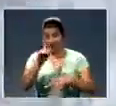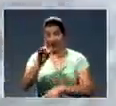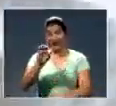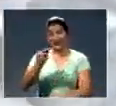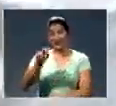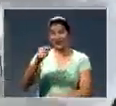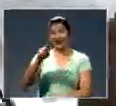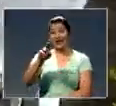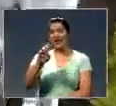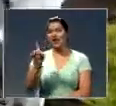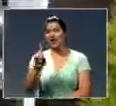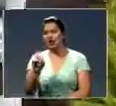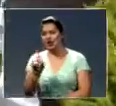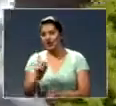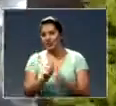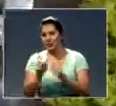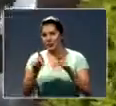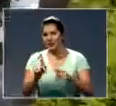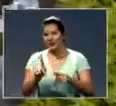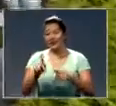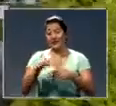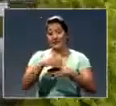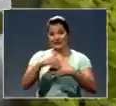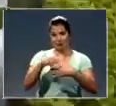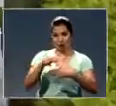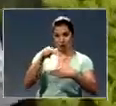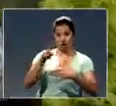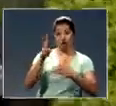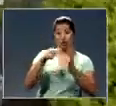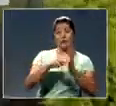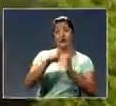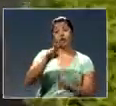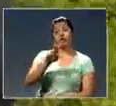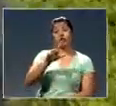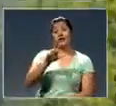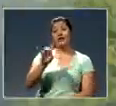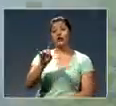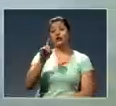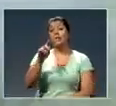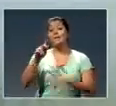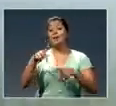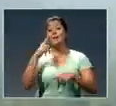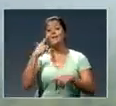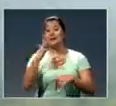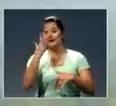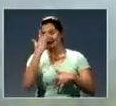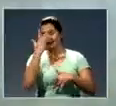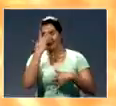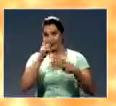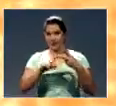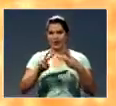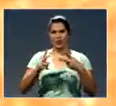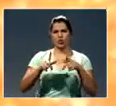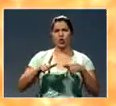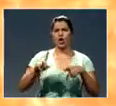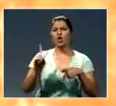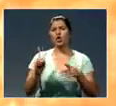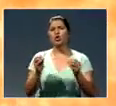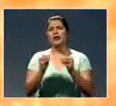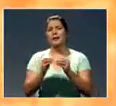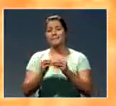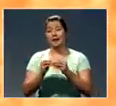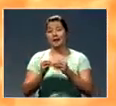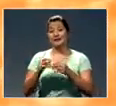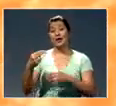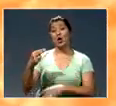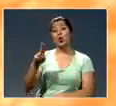la región central norte, donde hay 2.238 casos sospechosos, y en segundo lugar, la región Huetar Caribe con